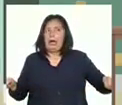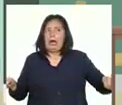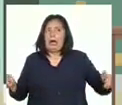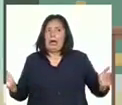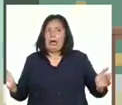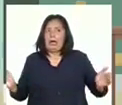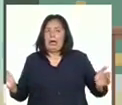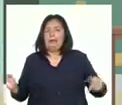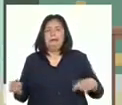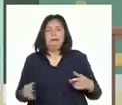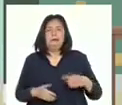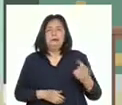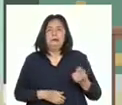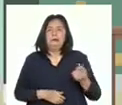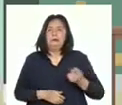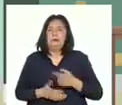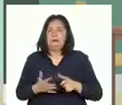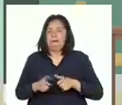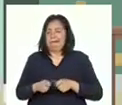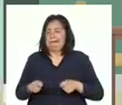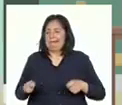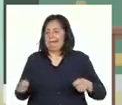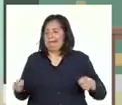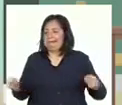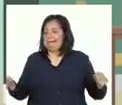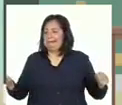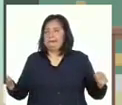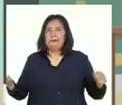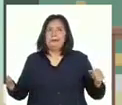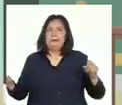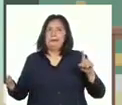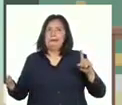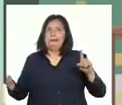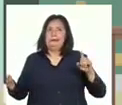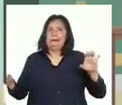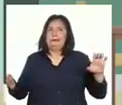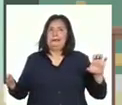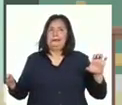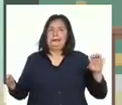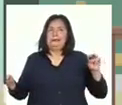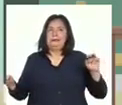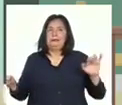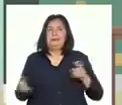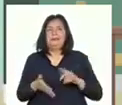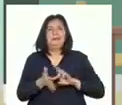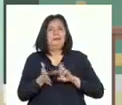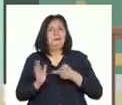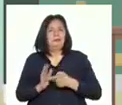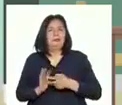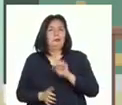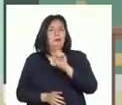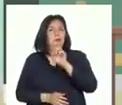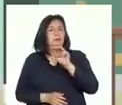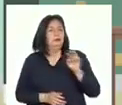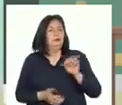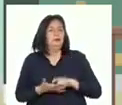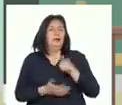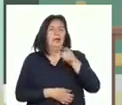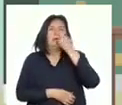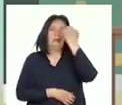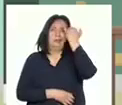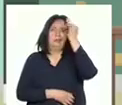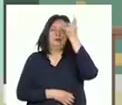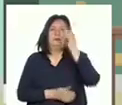corta. Han llegado al máximo de largo, 100 centímetros, es decir, un metro. Daniel tiene una